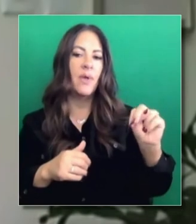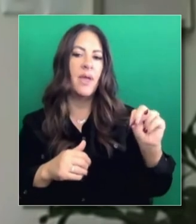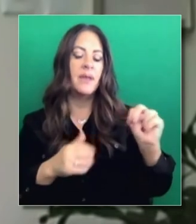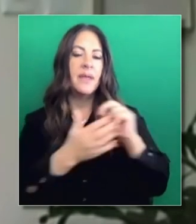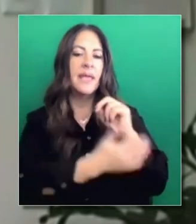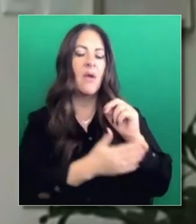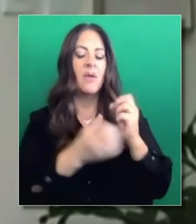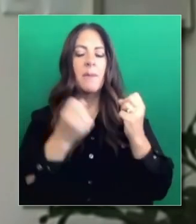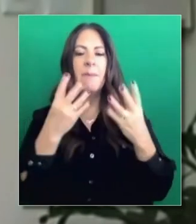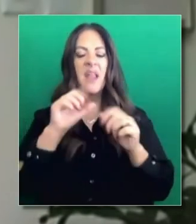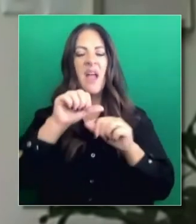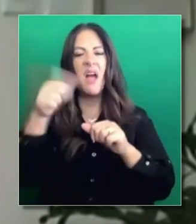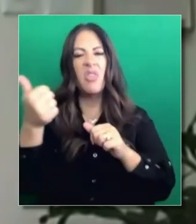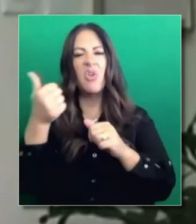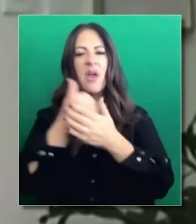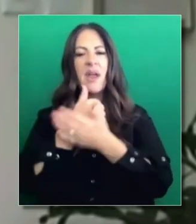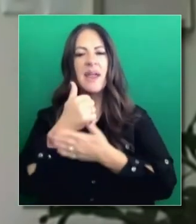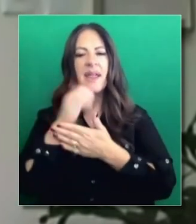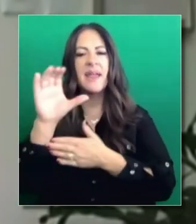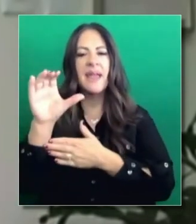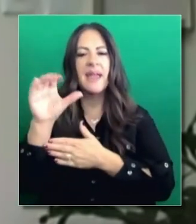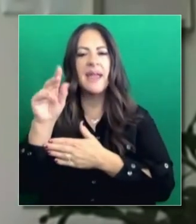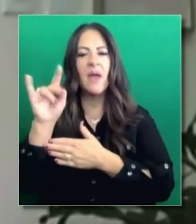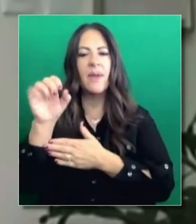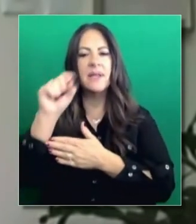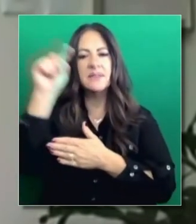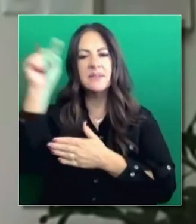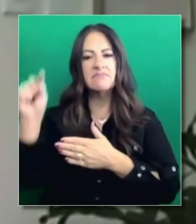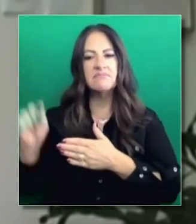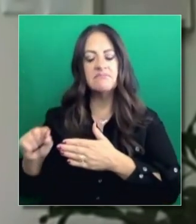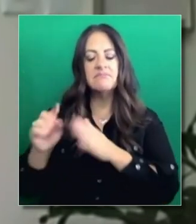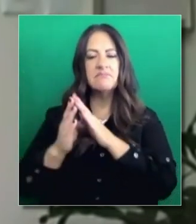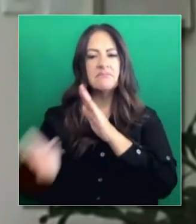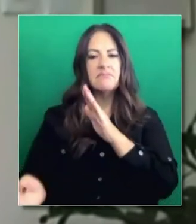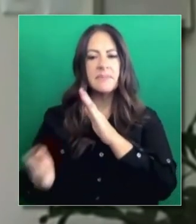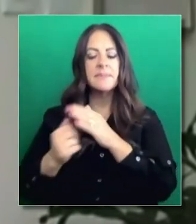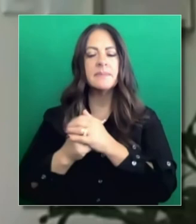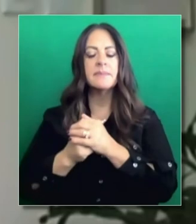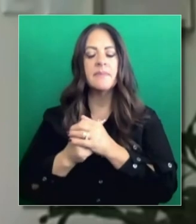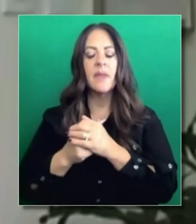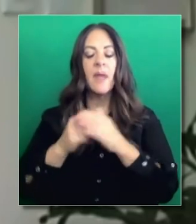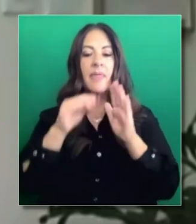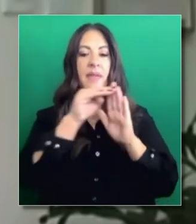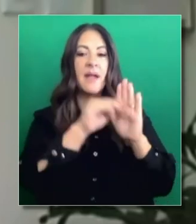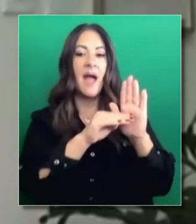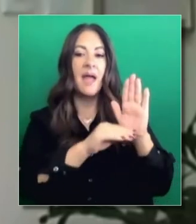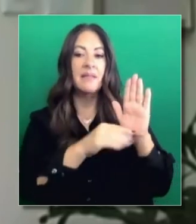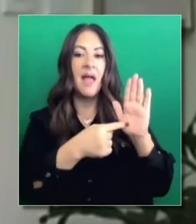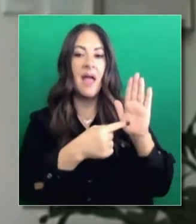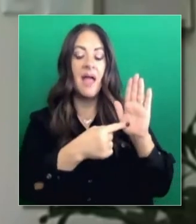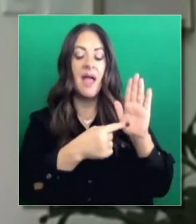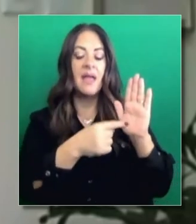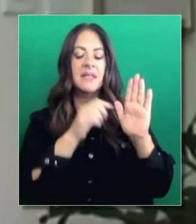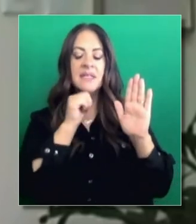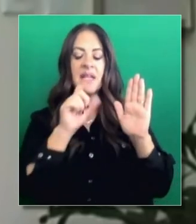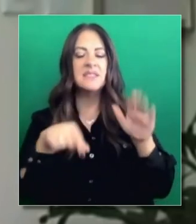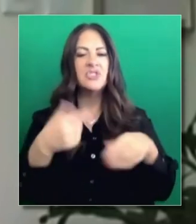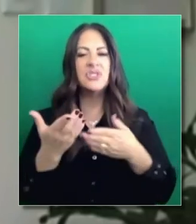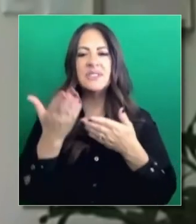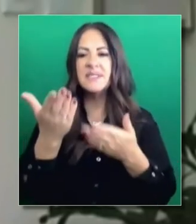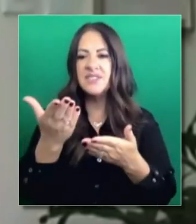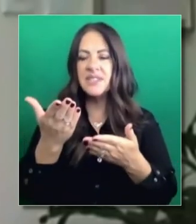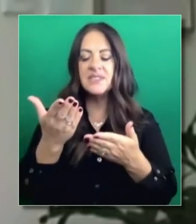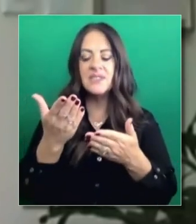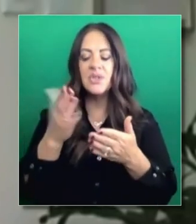y vemos que esto sucede en otras regiones del estado. Pero las pautas para esta iniciativa no sugieren la